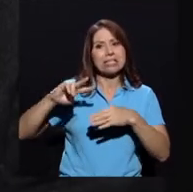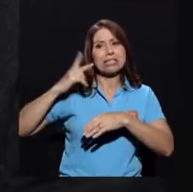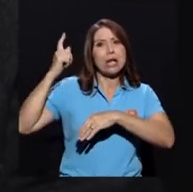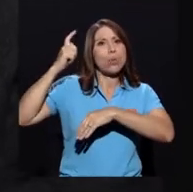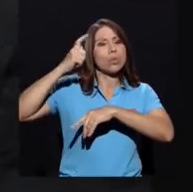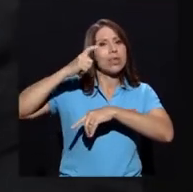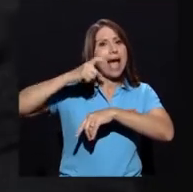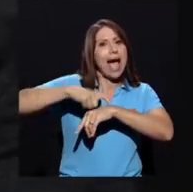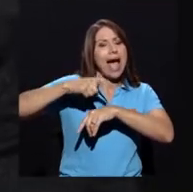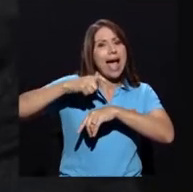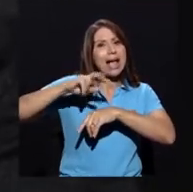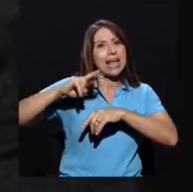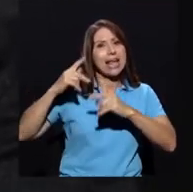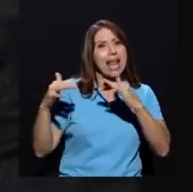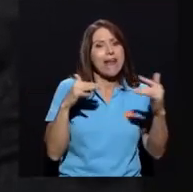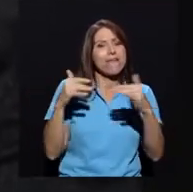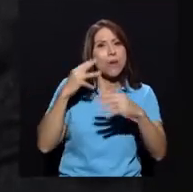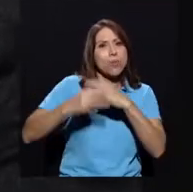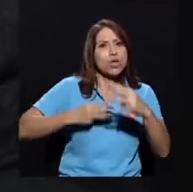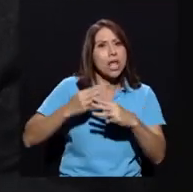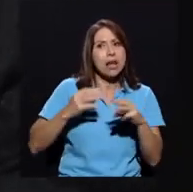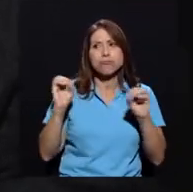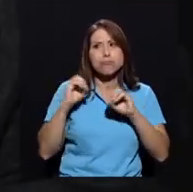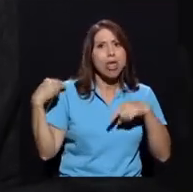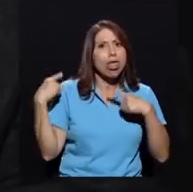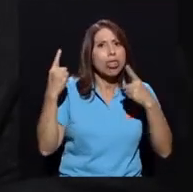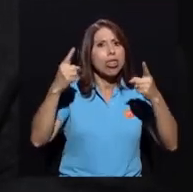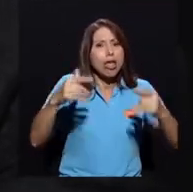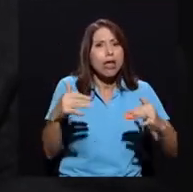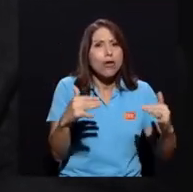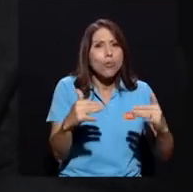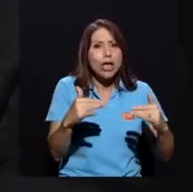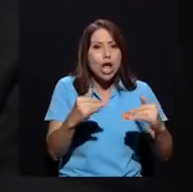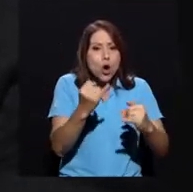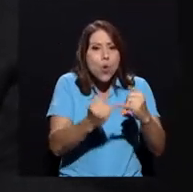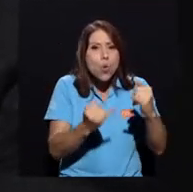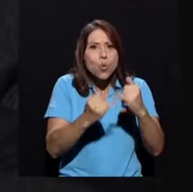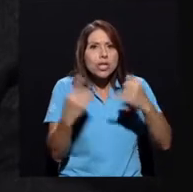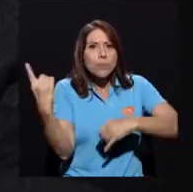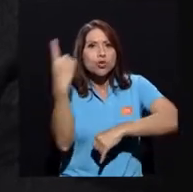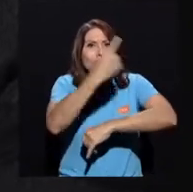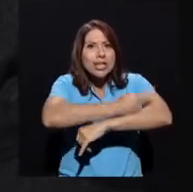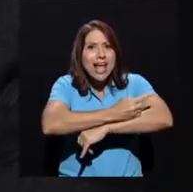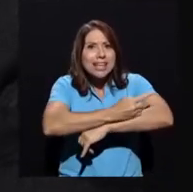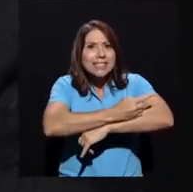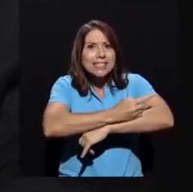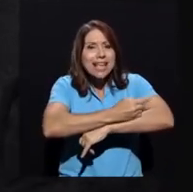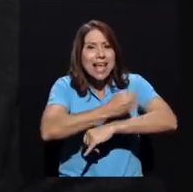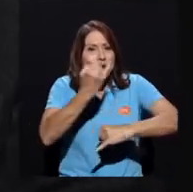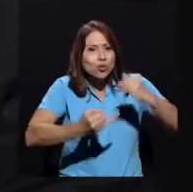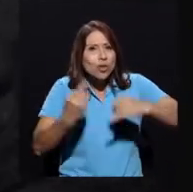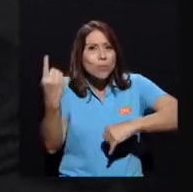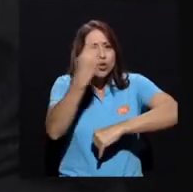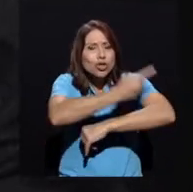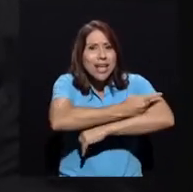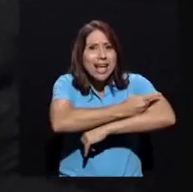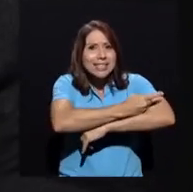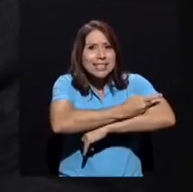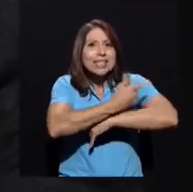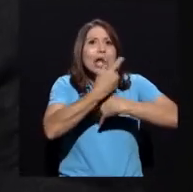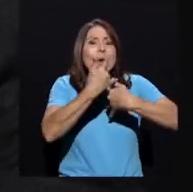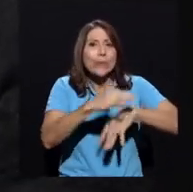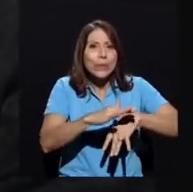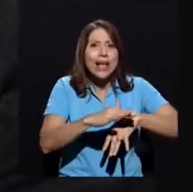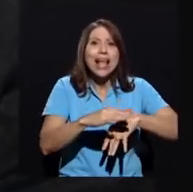con Japón, en los últimos días, en las postrimerías de la guerra, Segunda Guerra Mundial, le declara la guerra a Japón e invade las